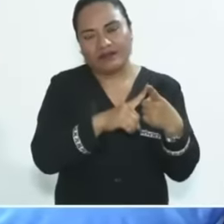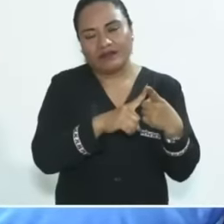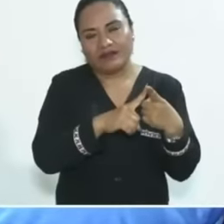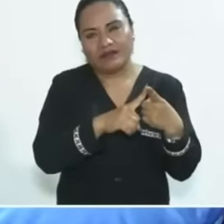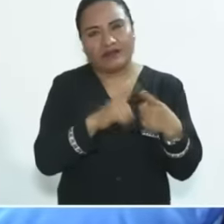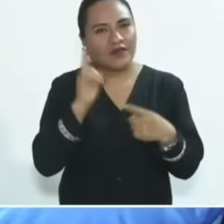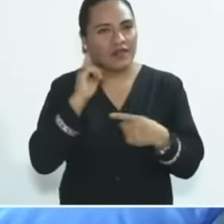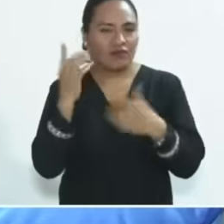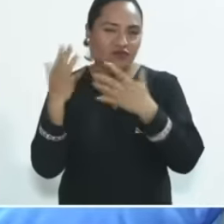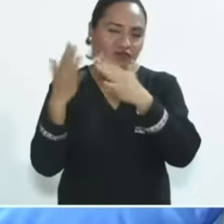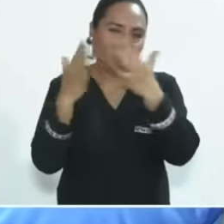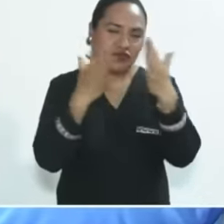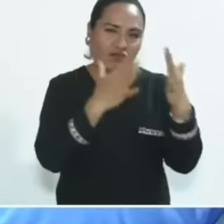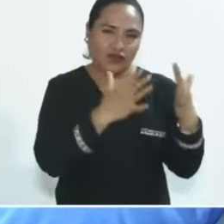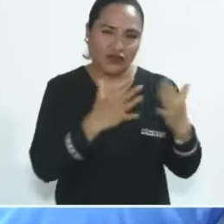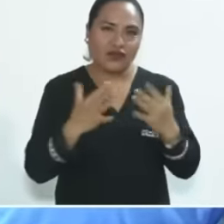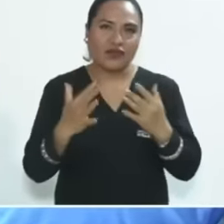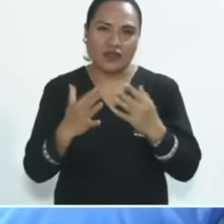era partidario